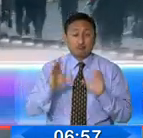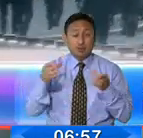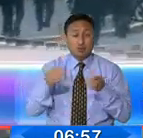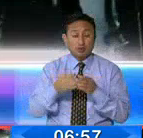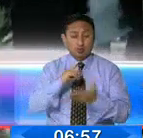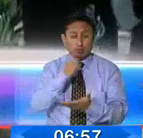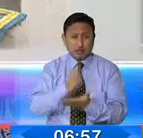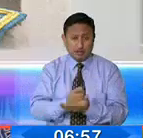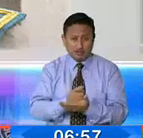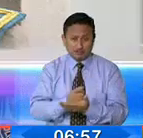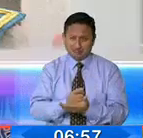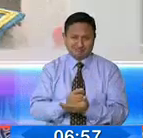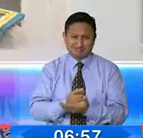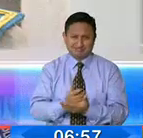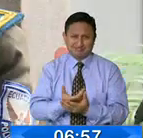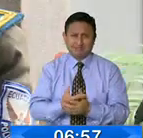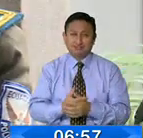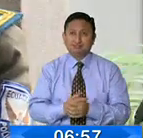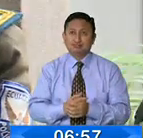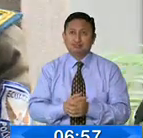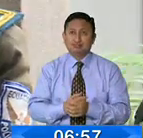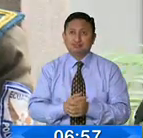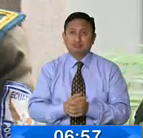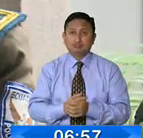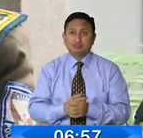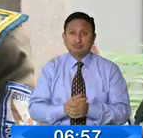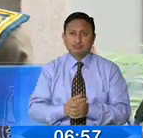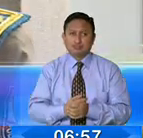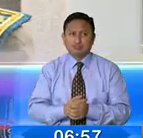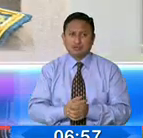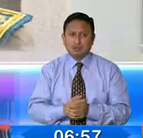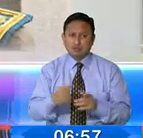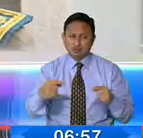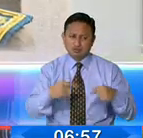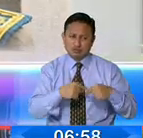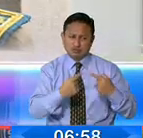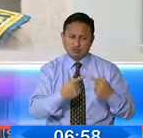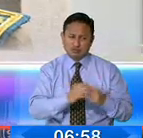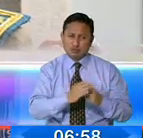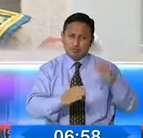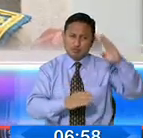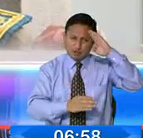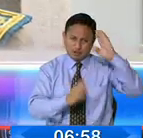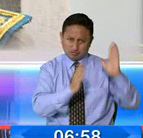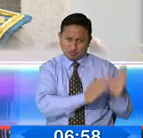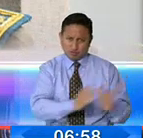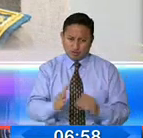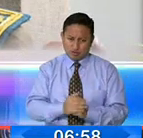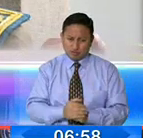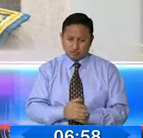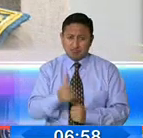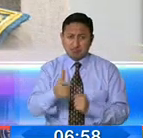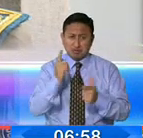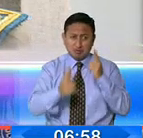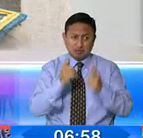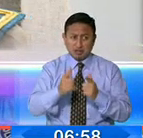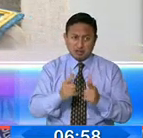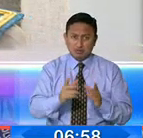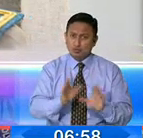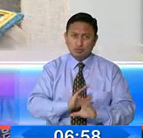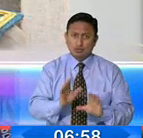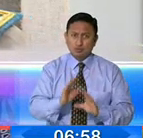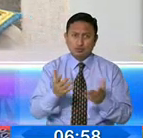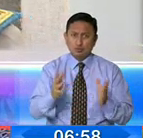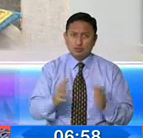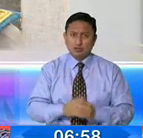alejó de la verdad. Y deben también entender de que la policía actuó para mantener el orden y de que no hay disparos de armas de dotación de la policía